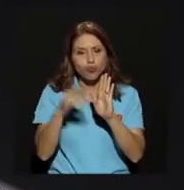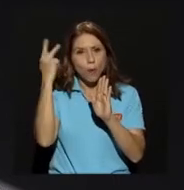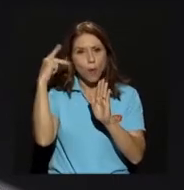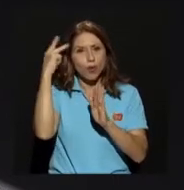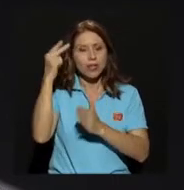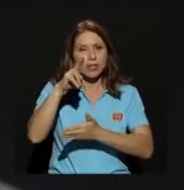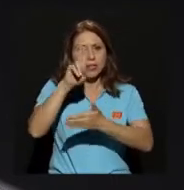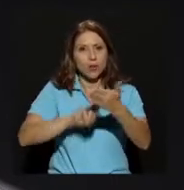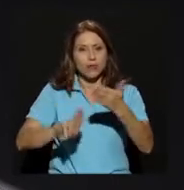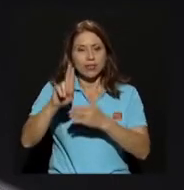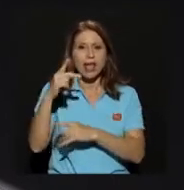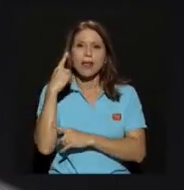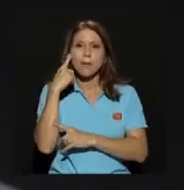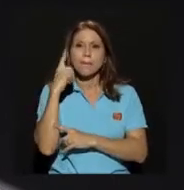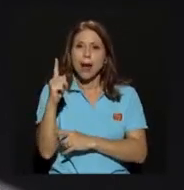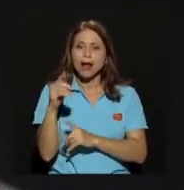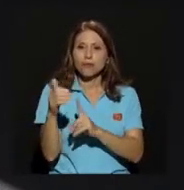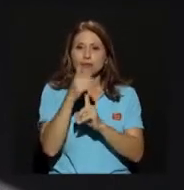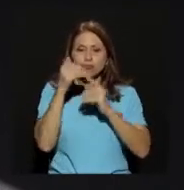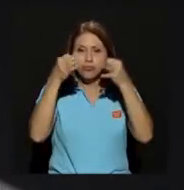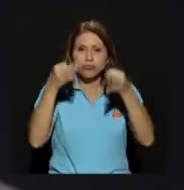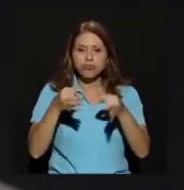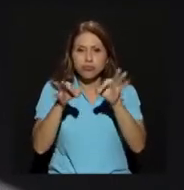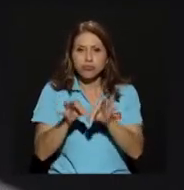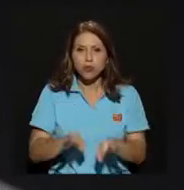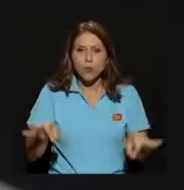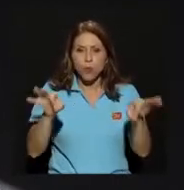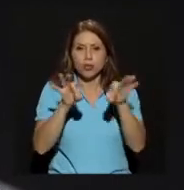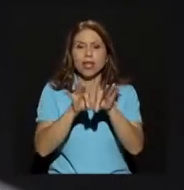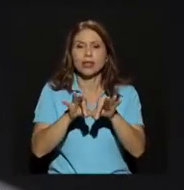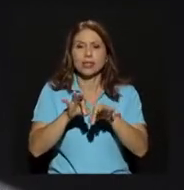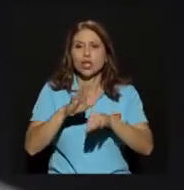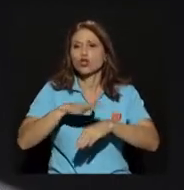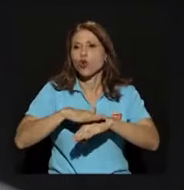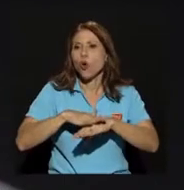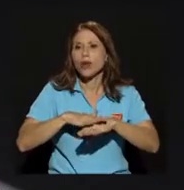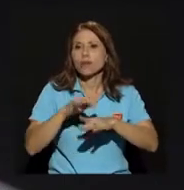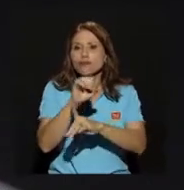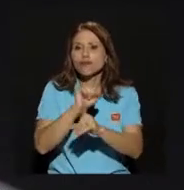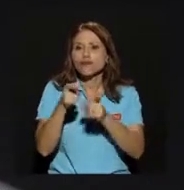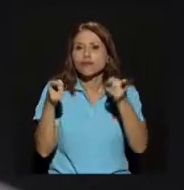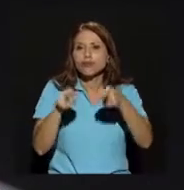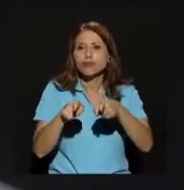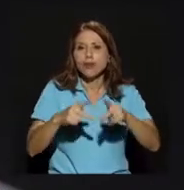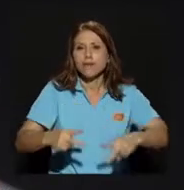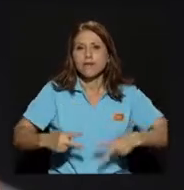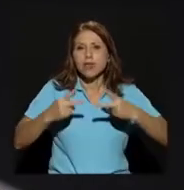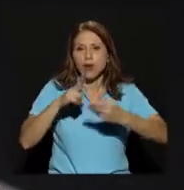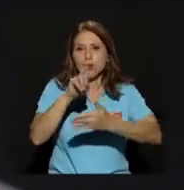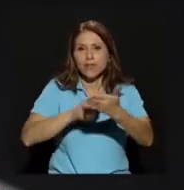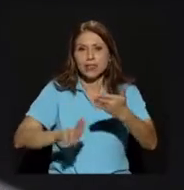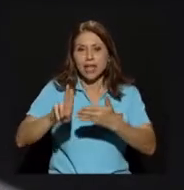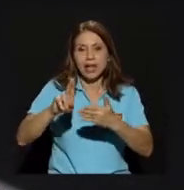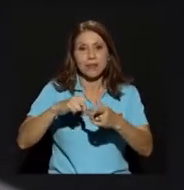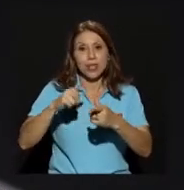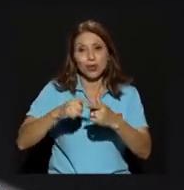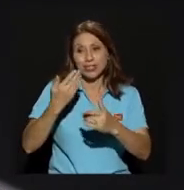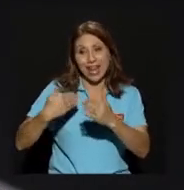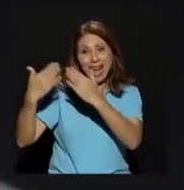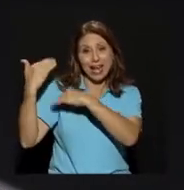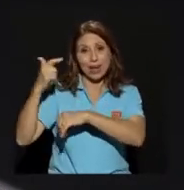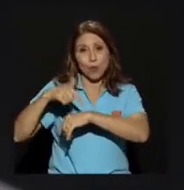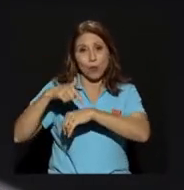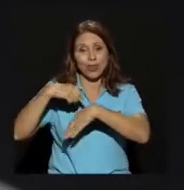una posición donde se toman decisiones muy importantes sobre la vida universitaria. Entonces, en aquel momento que se dio la